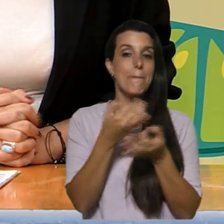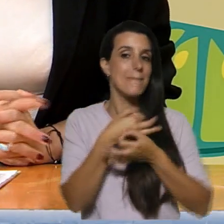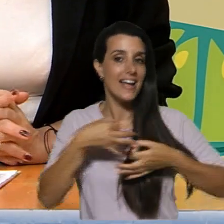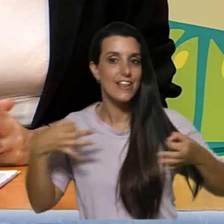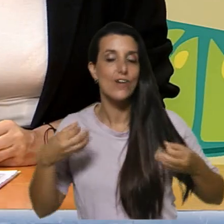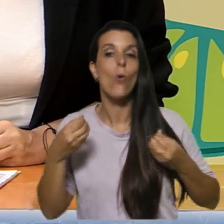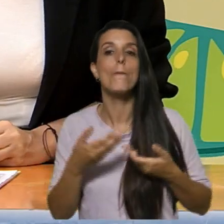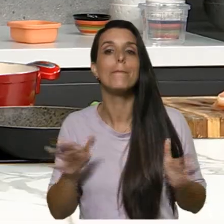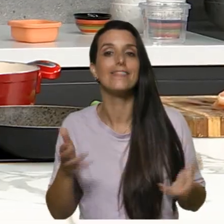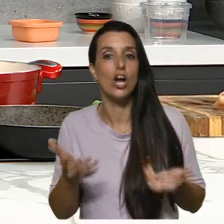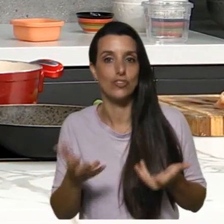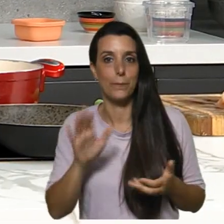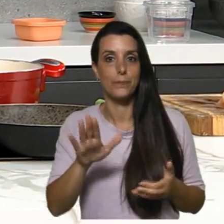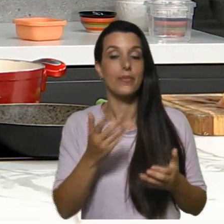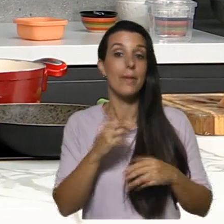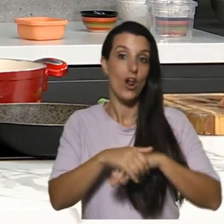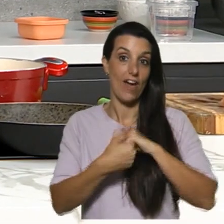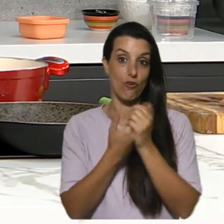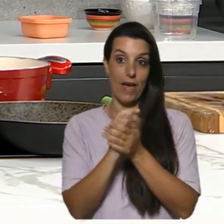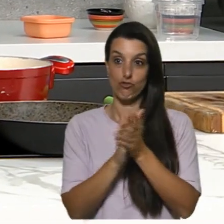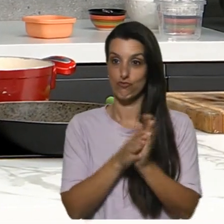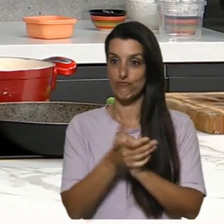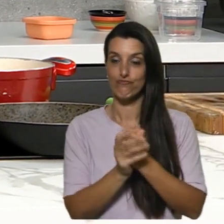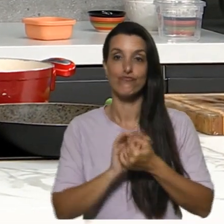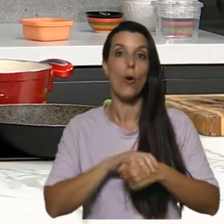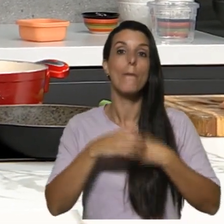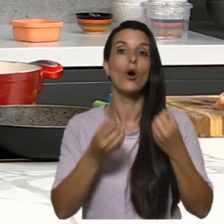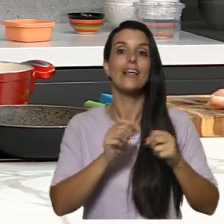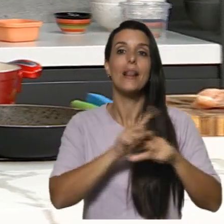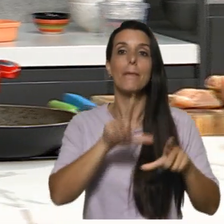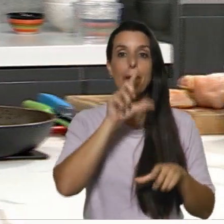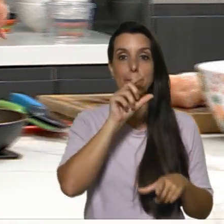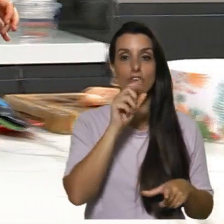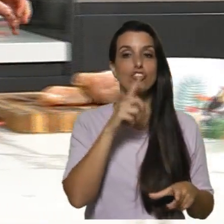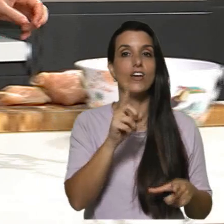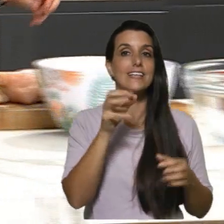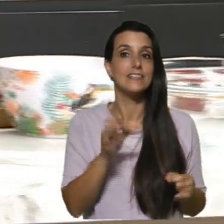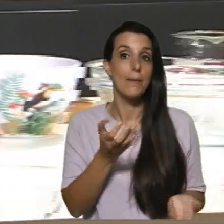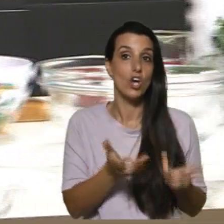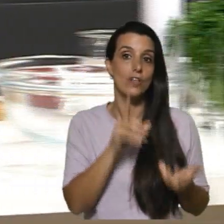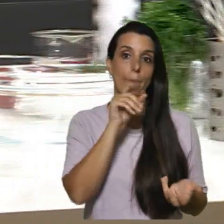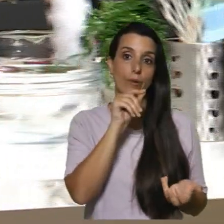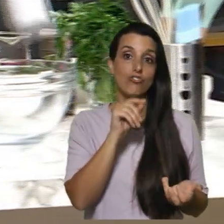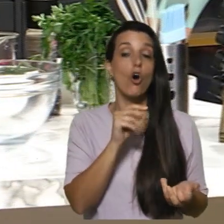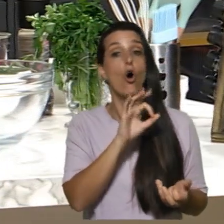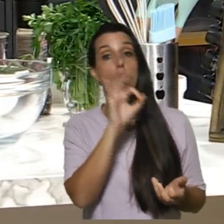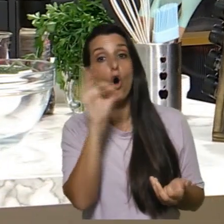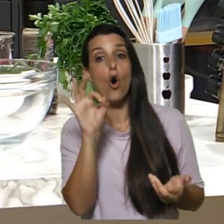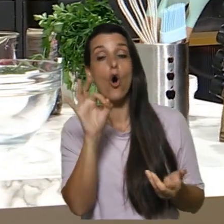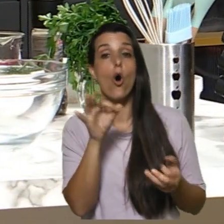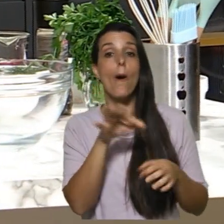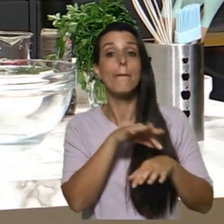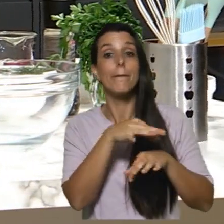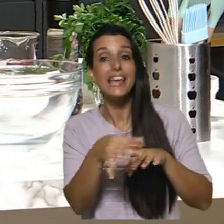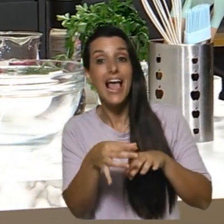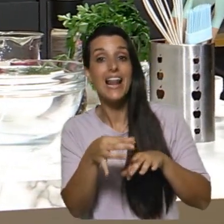¿Con qué empezamos? Mira, yo primero me estoy lavando las manos ahora porque estuve limpiando el pollo. Siempre que cocinás pollo tenés dos opciones, o hacerlo con piel o sin